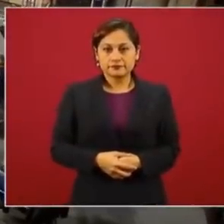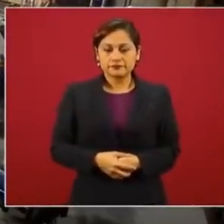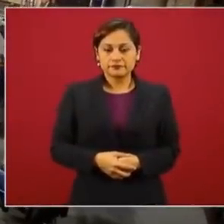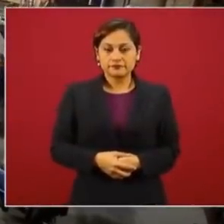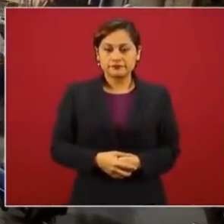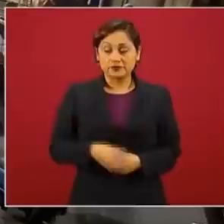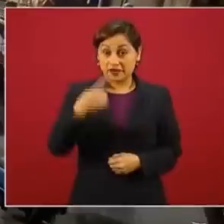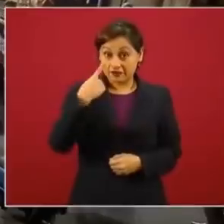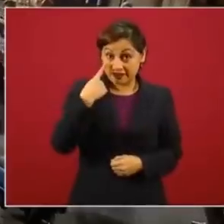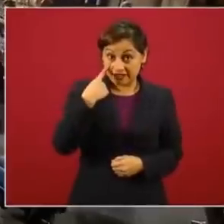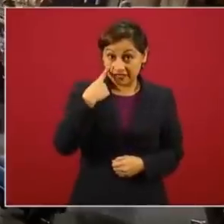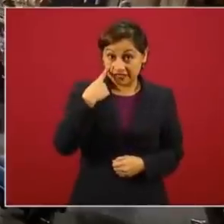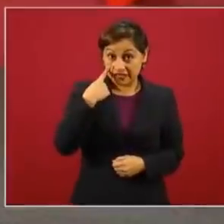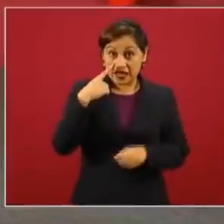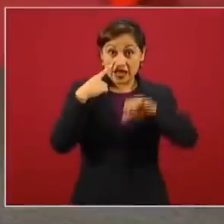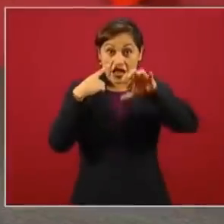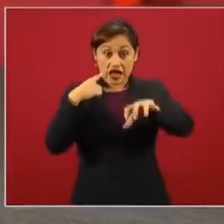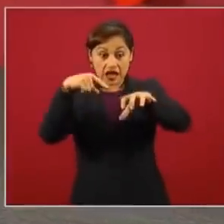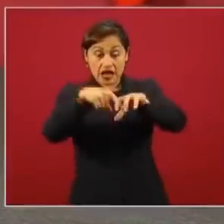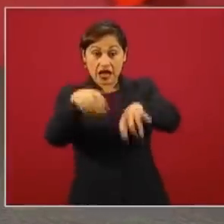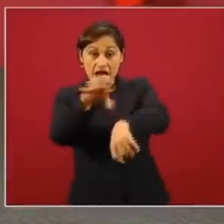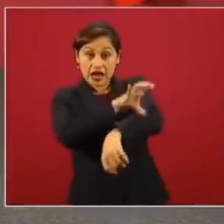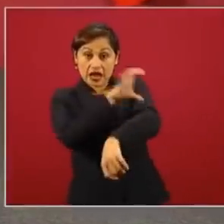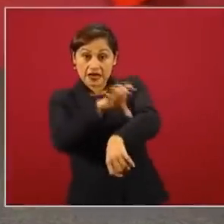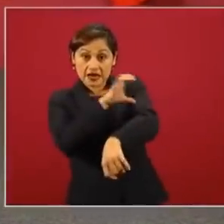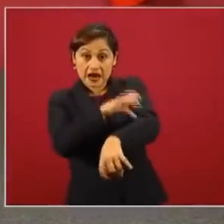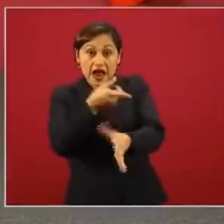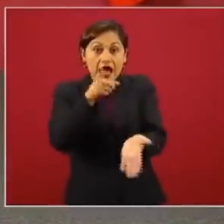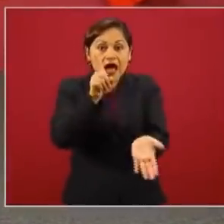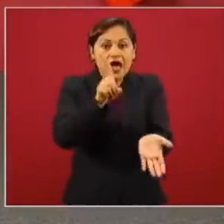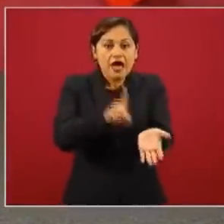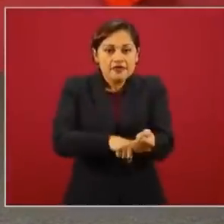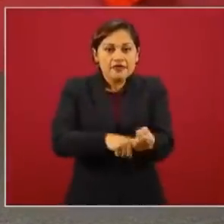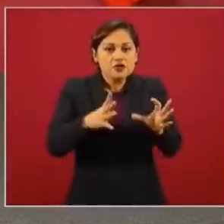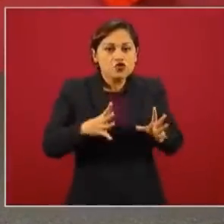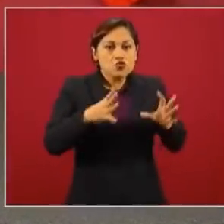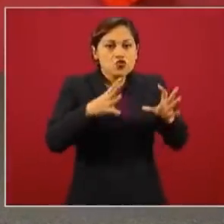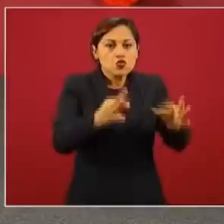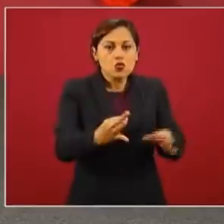energético crearon como 5 o 6